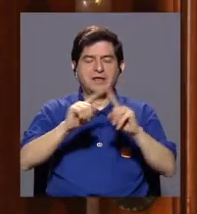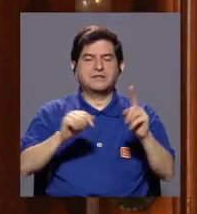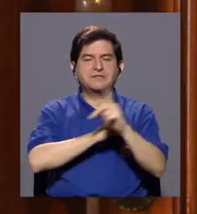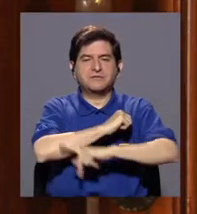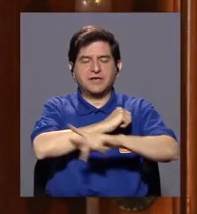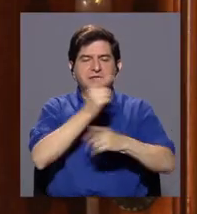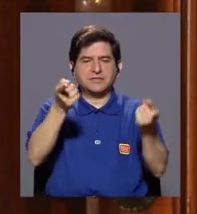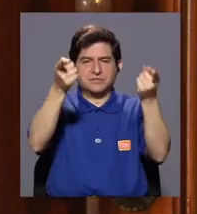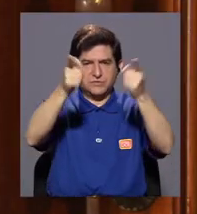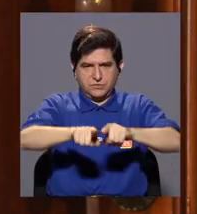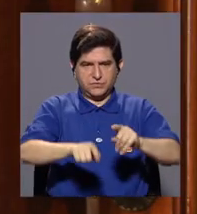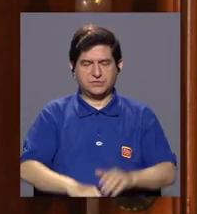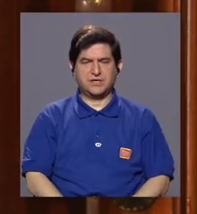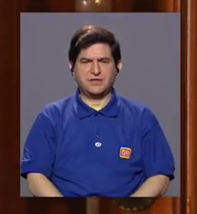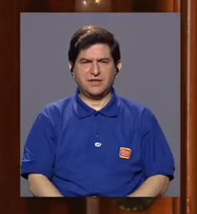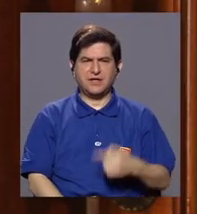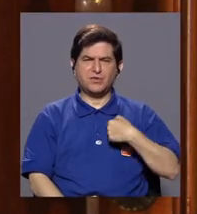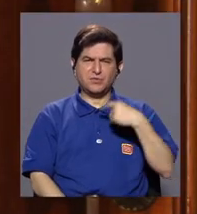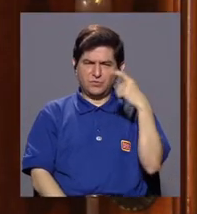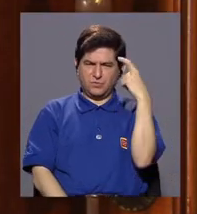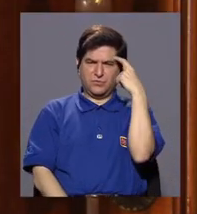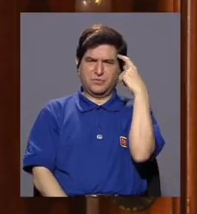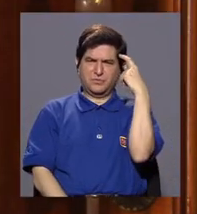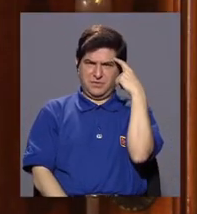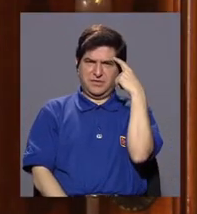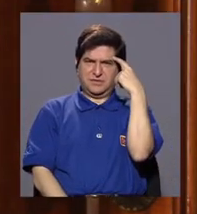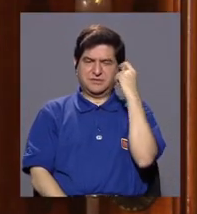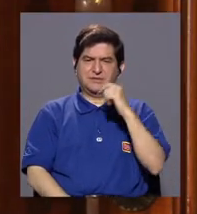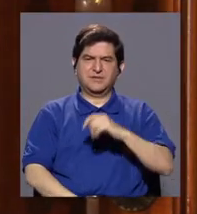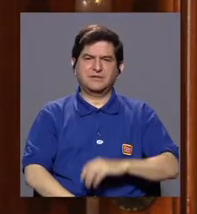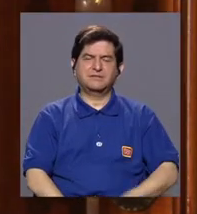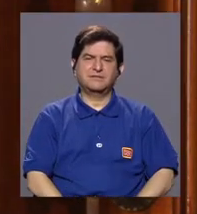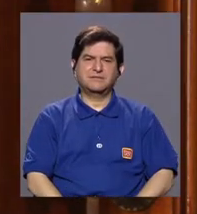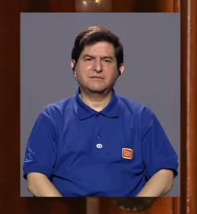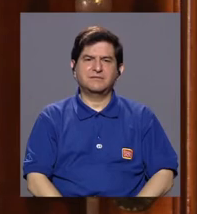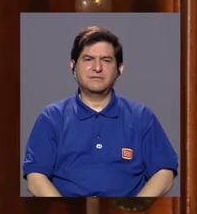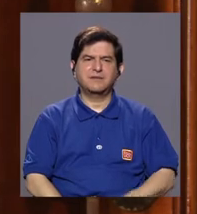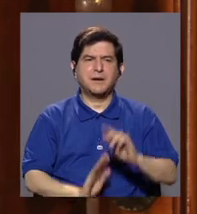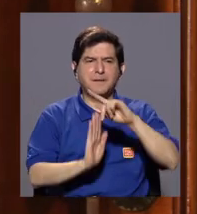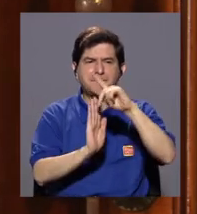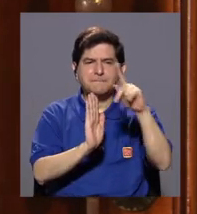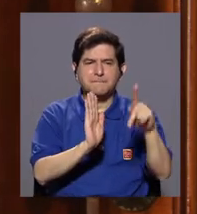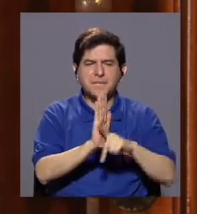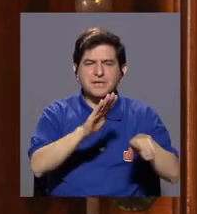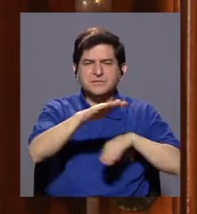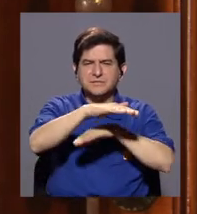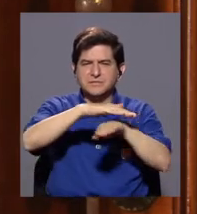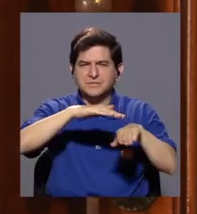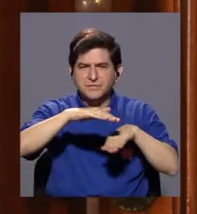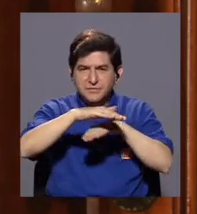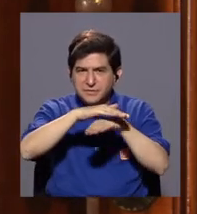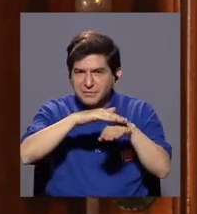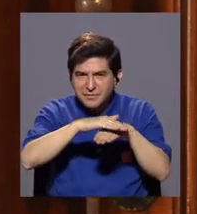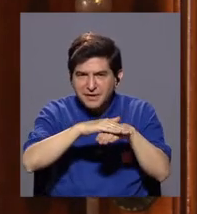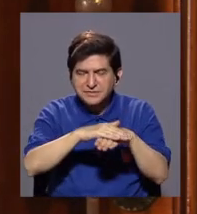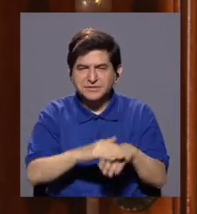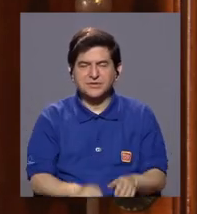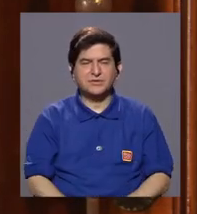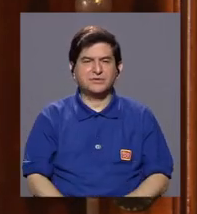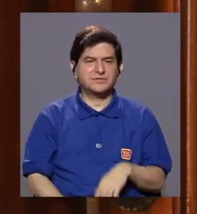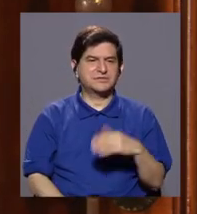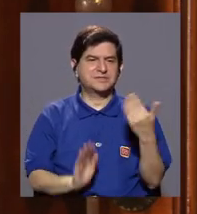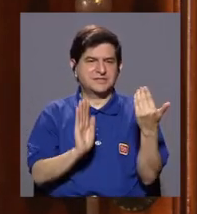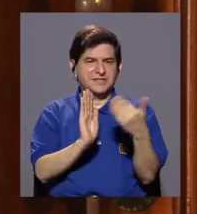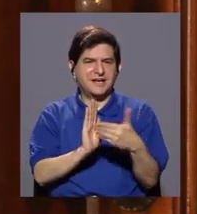estados. Eso lo hace a uno pensar que hay principios fundamentales